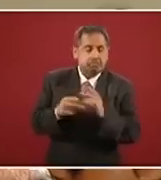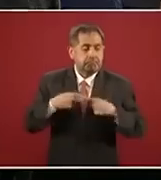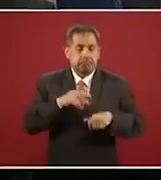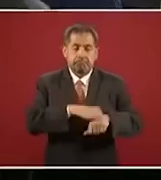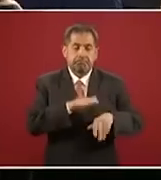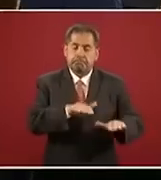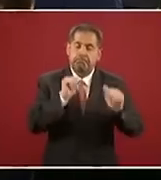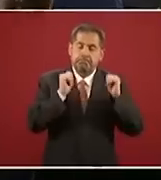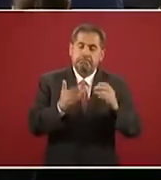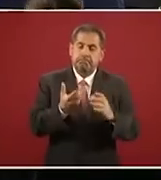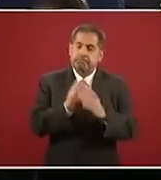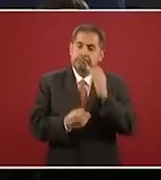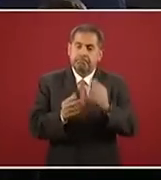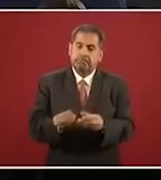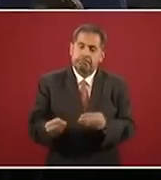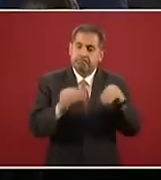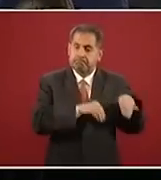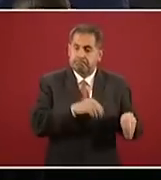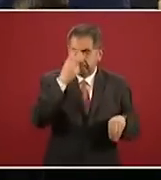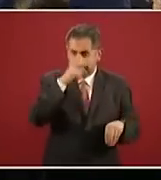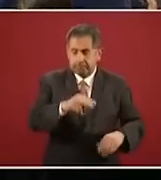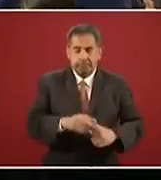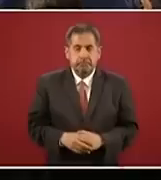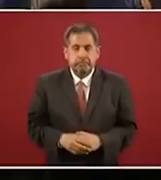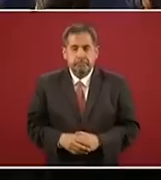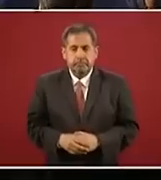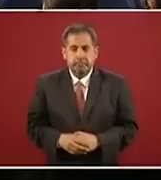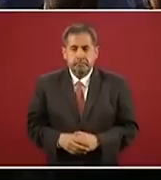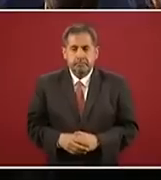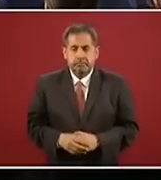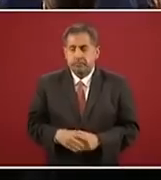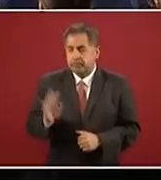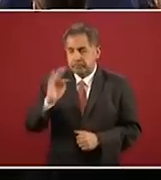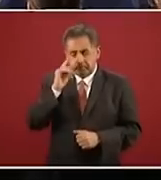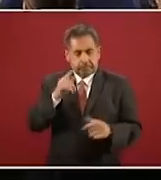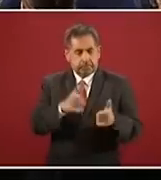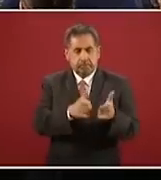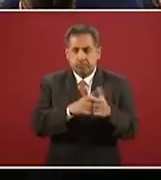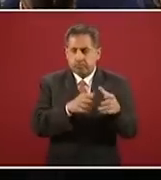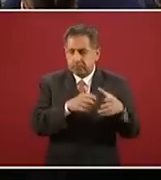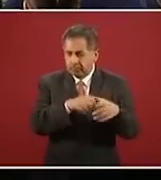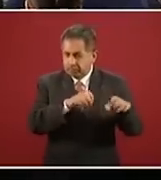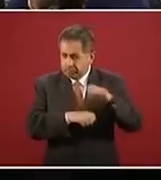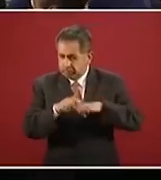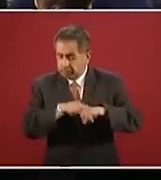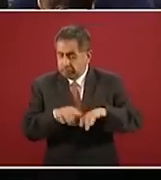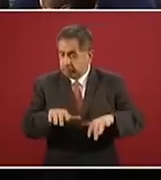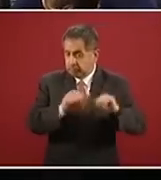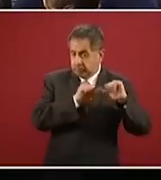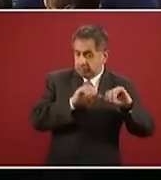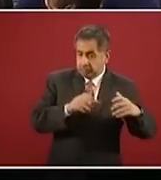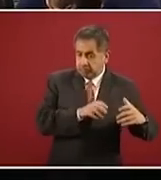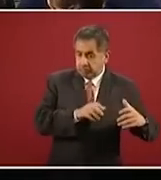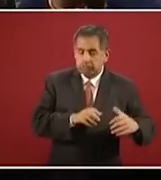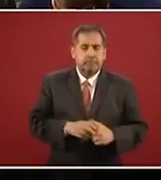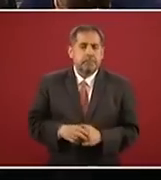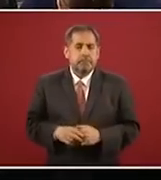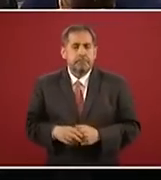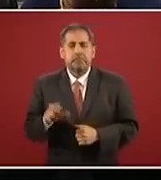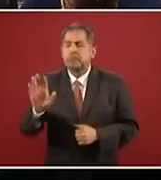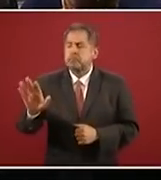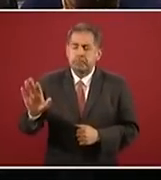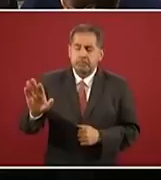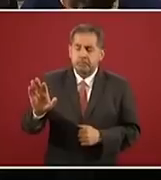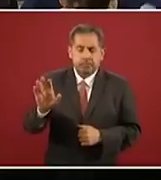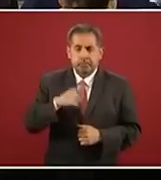gracias bueno retirar dijiste retira si el cuerpo diplomático bueno nosotros nos retiraríamos